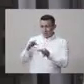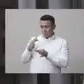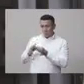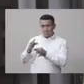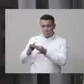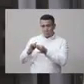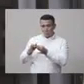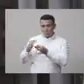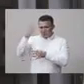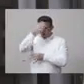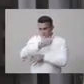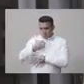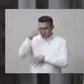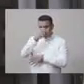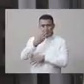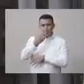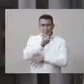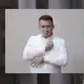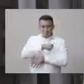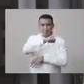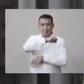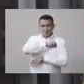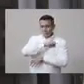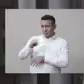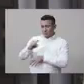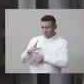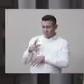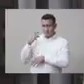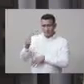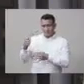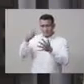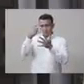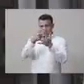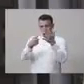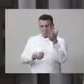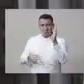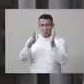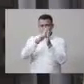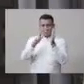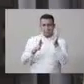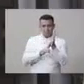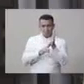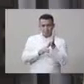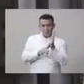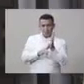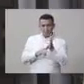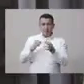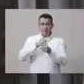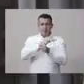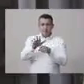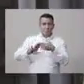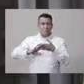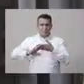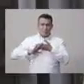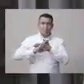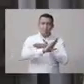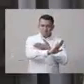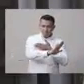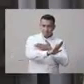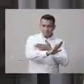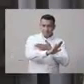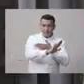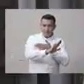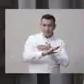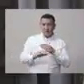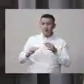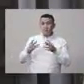trabajadores. Cada empresa listada designó además a un responsable interno para aplicar y vigilar que se